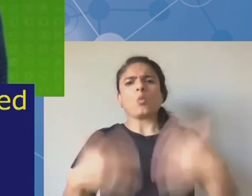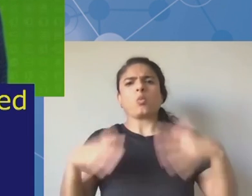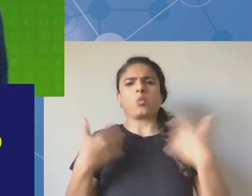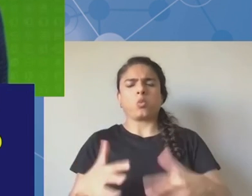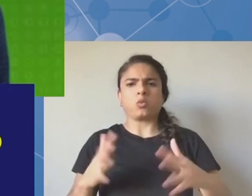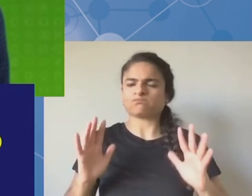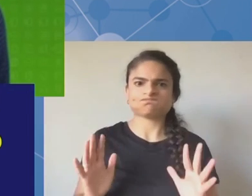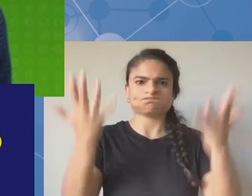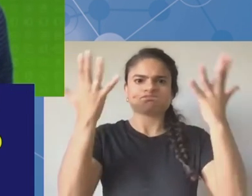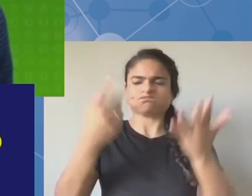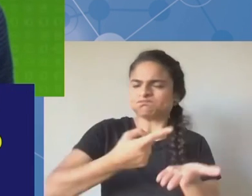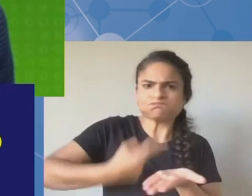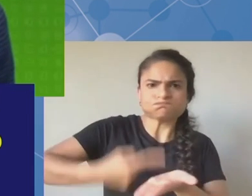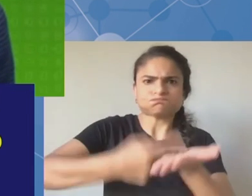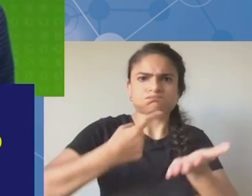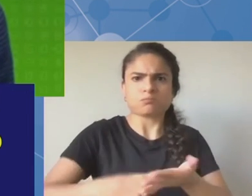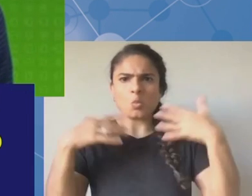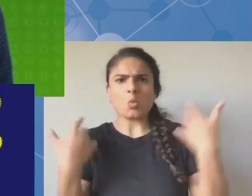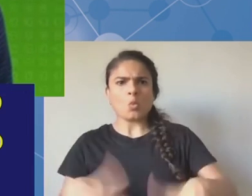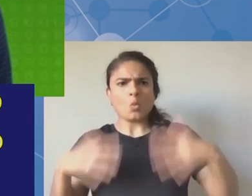No te oímos, Paul.